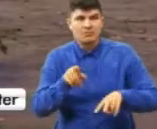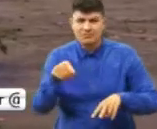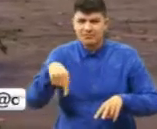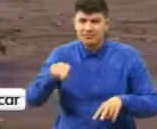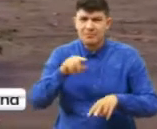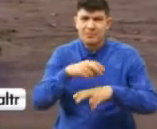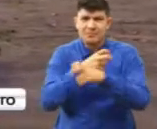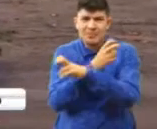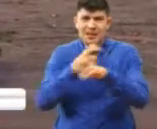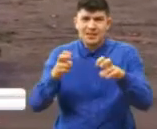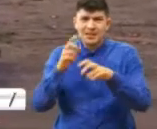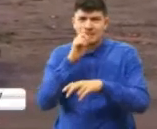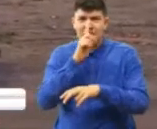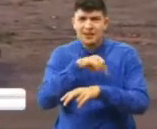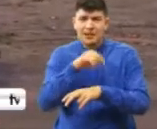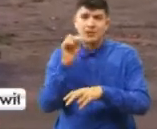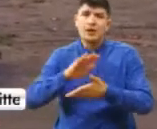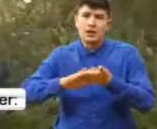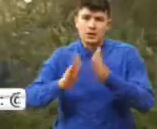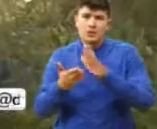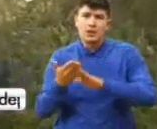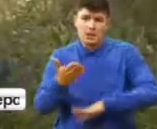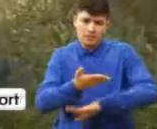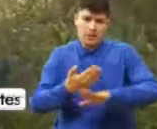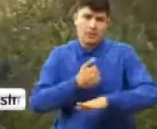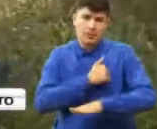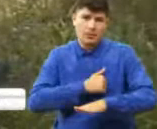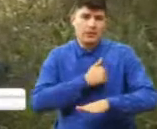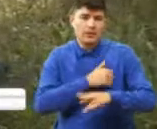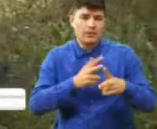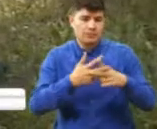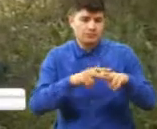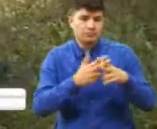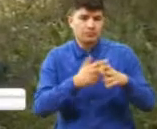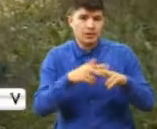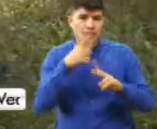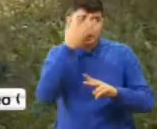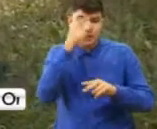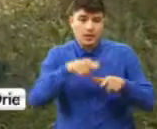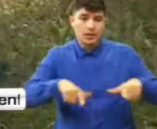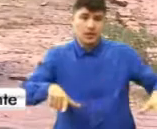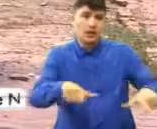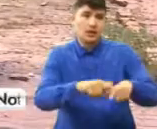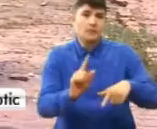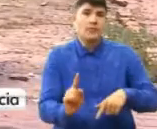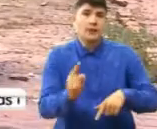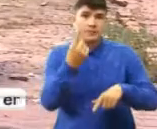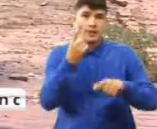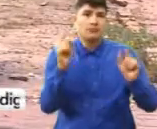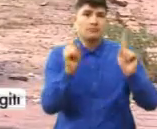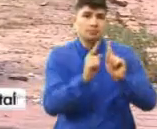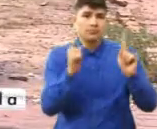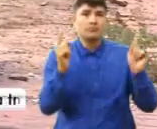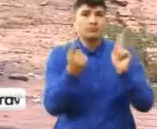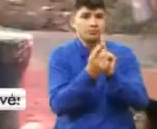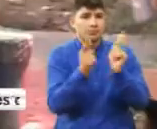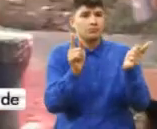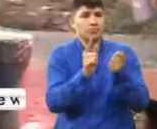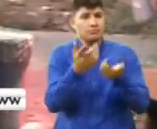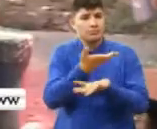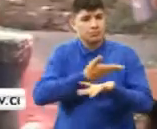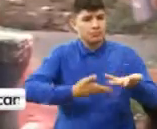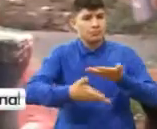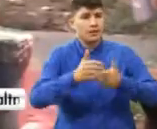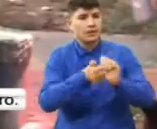descuidado la comunidad le exige por favor mantenimiento porque en esos puntos principalmente es el único sitio de recreación y hacer deporte